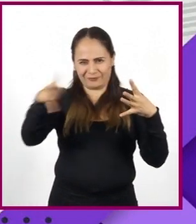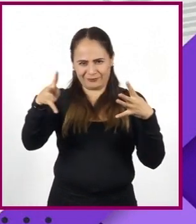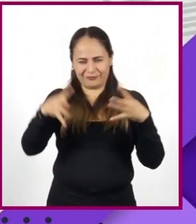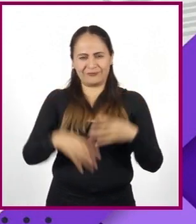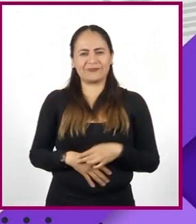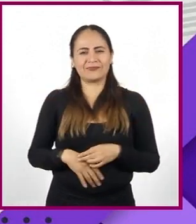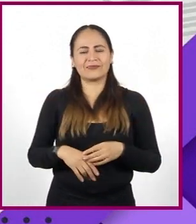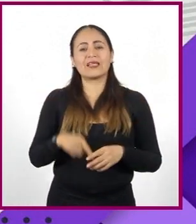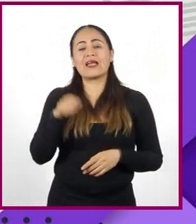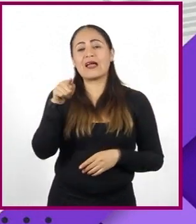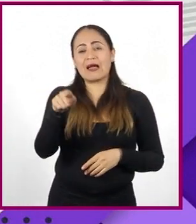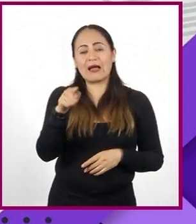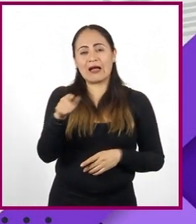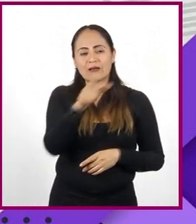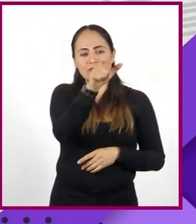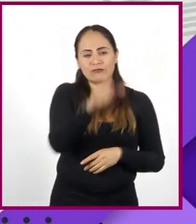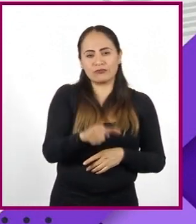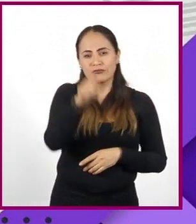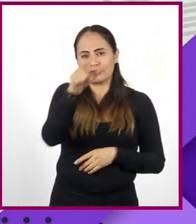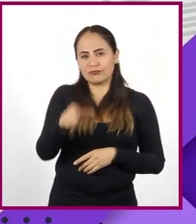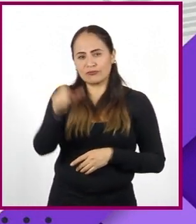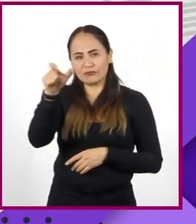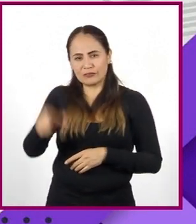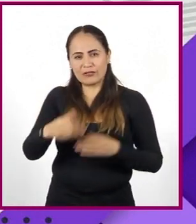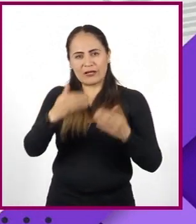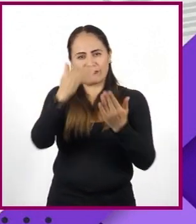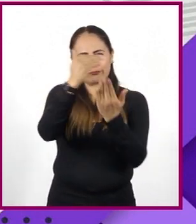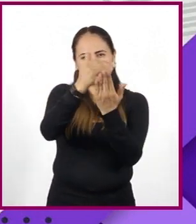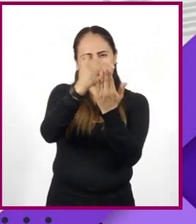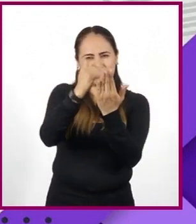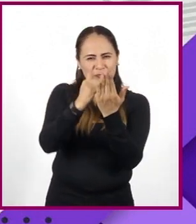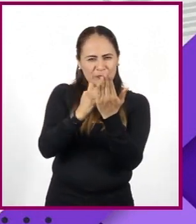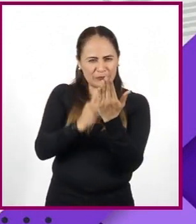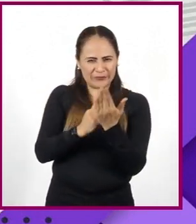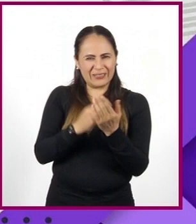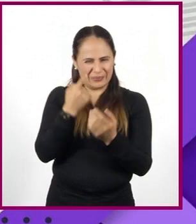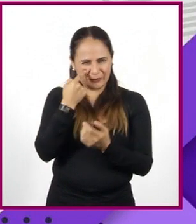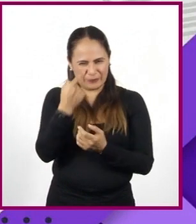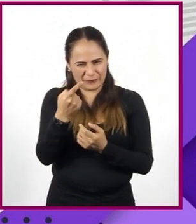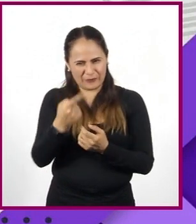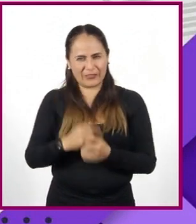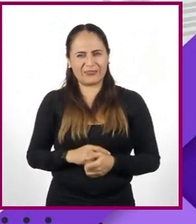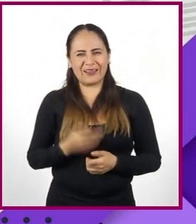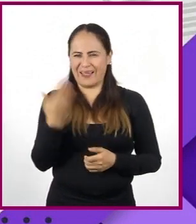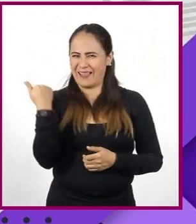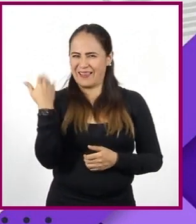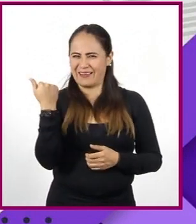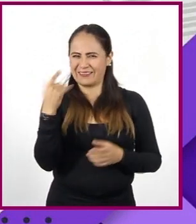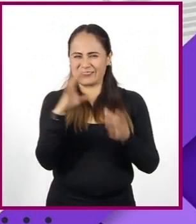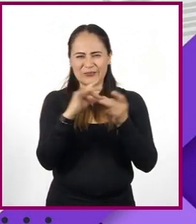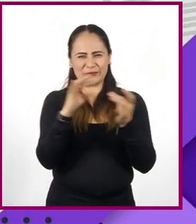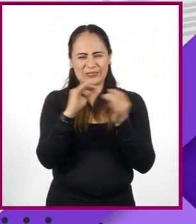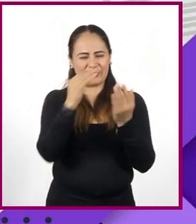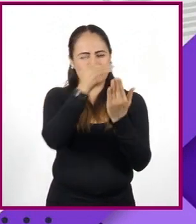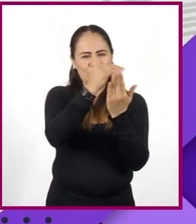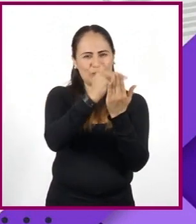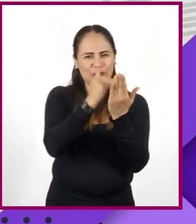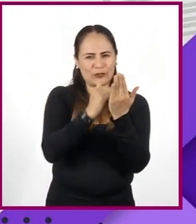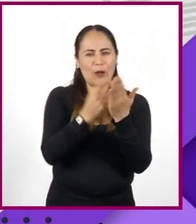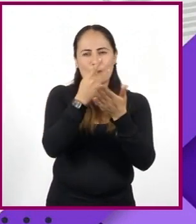iremos desarrollando cada uno de los pasos. Como aprecian, se mencionan varios de los pasos que se llevan a cabo en un